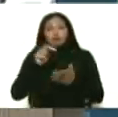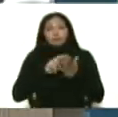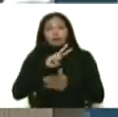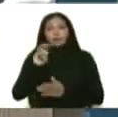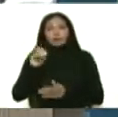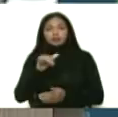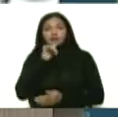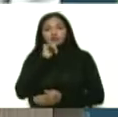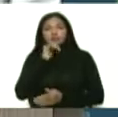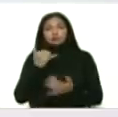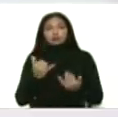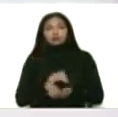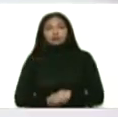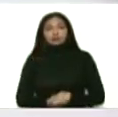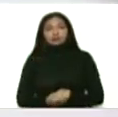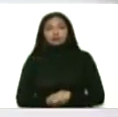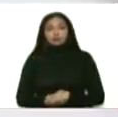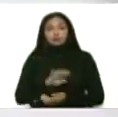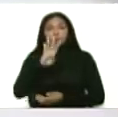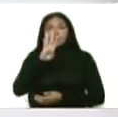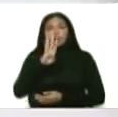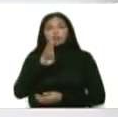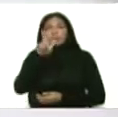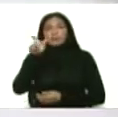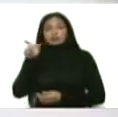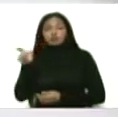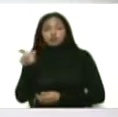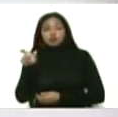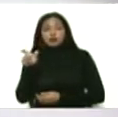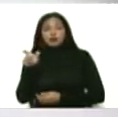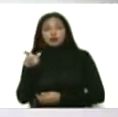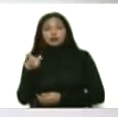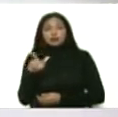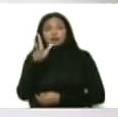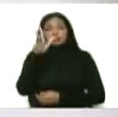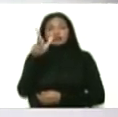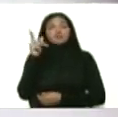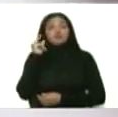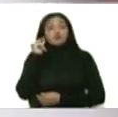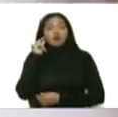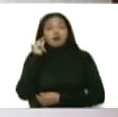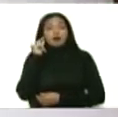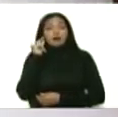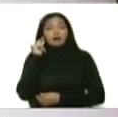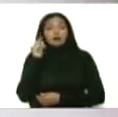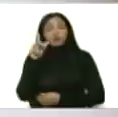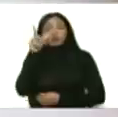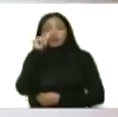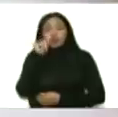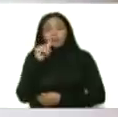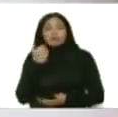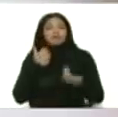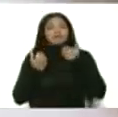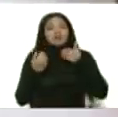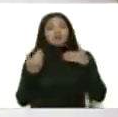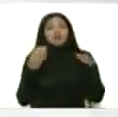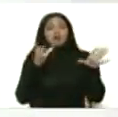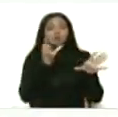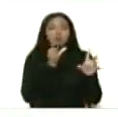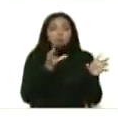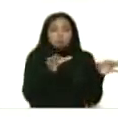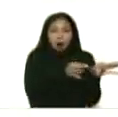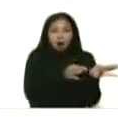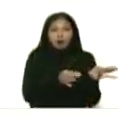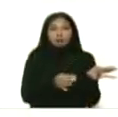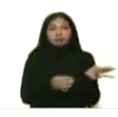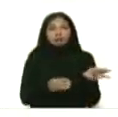debemos reportar 4 nuevos casos, 3 mujeres y un hombre, provenientes o residentes